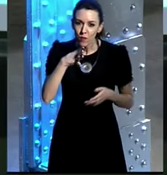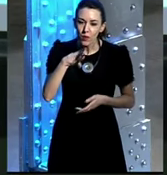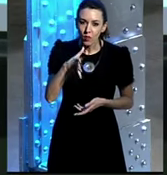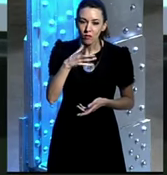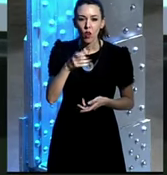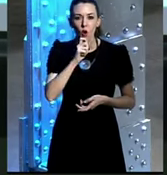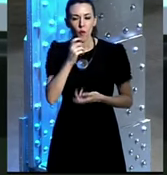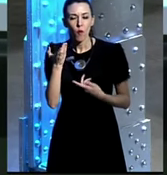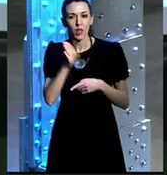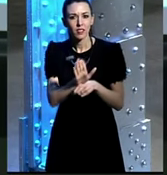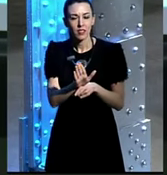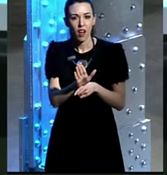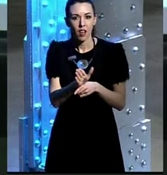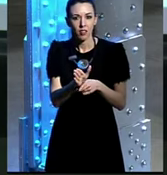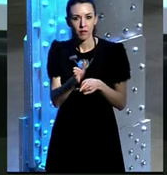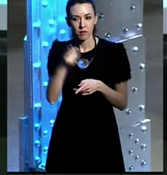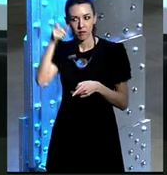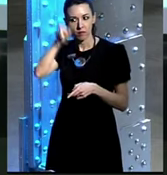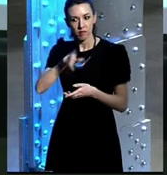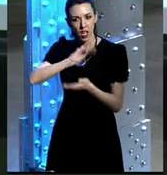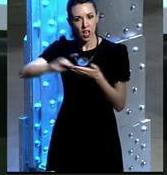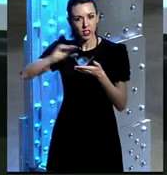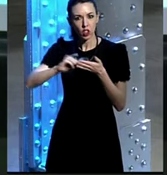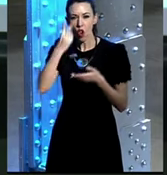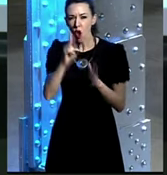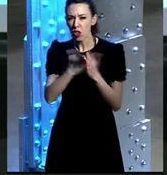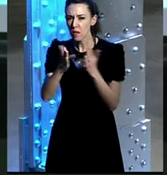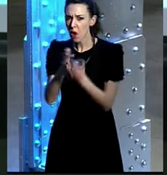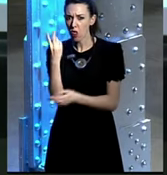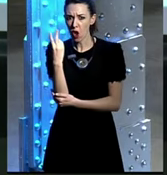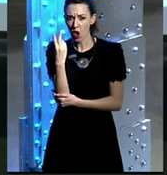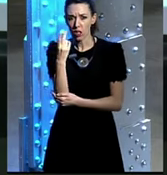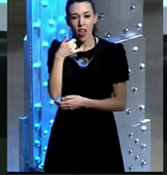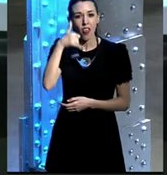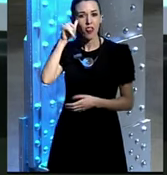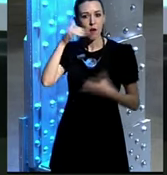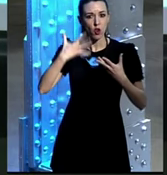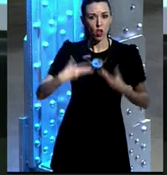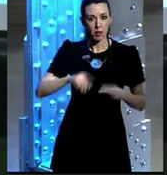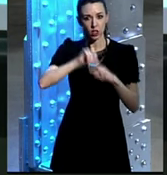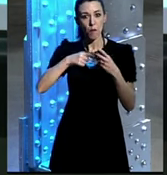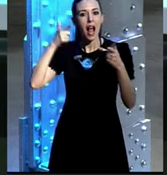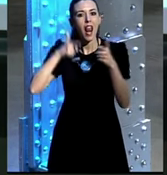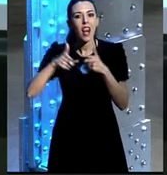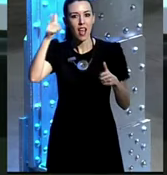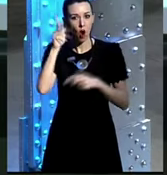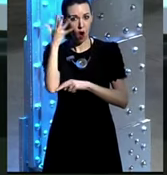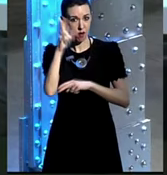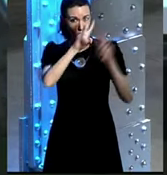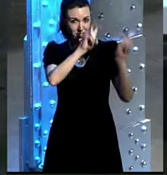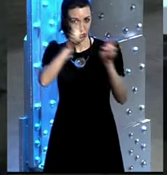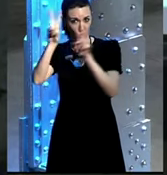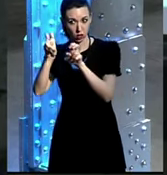¿Cómo presentar a un escritor que con 2 obras, El demonio de la depresión y Lejos del árbol, ha